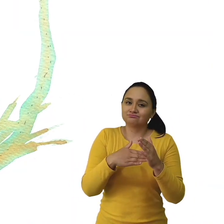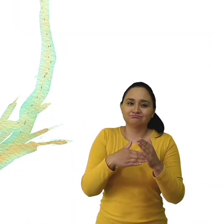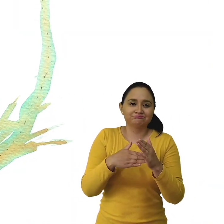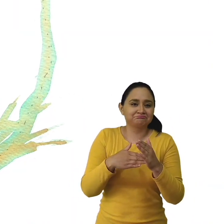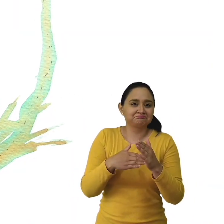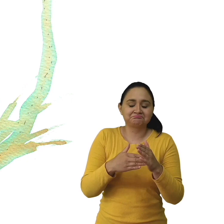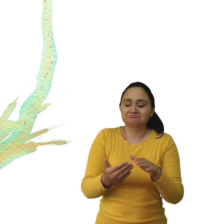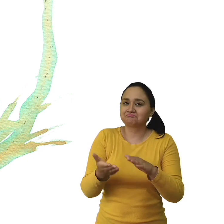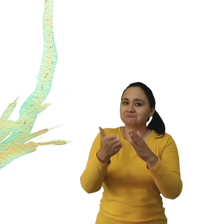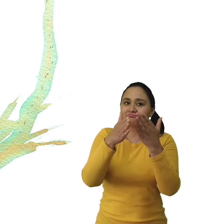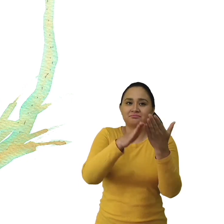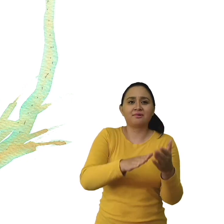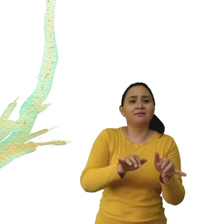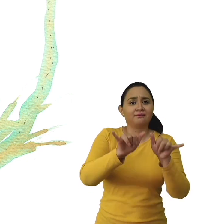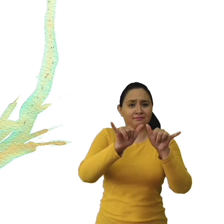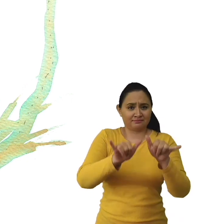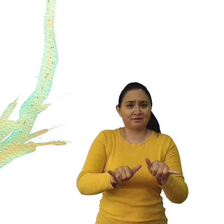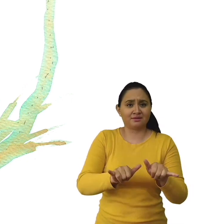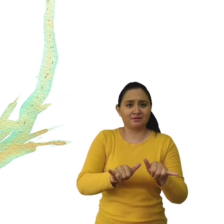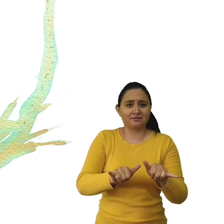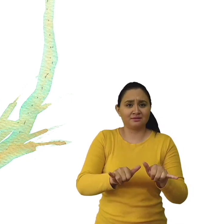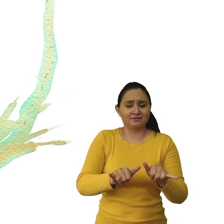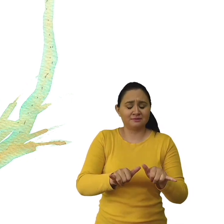húmeda mancha de tristeza.